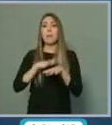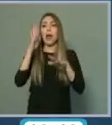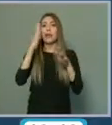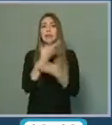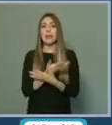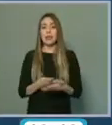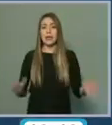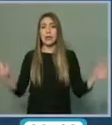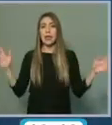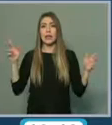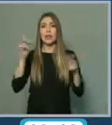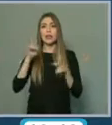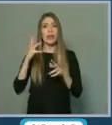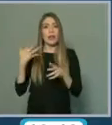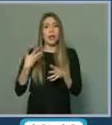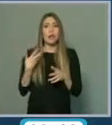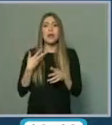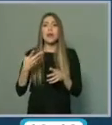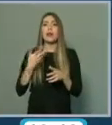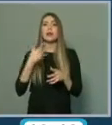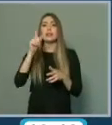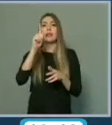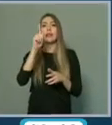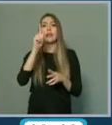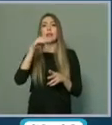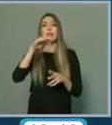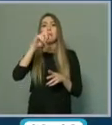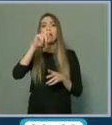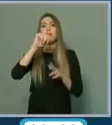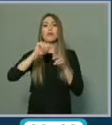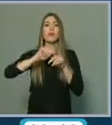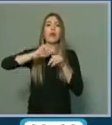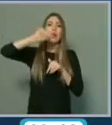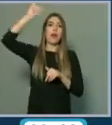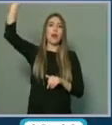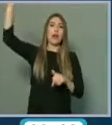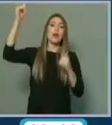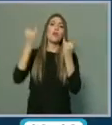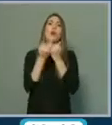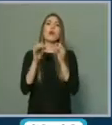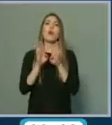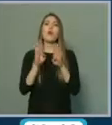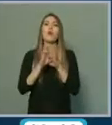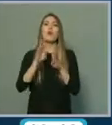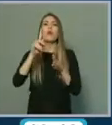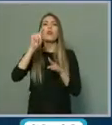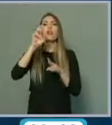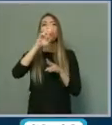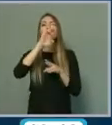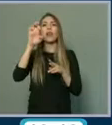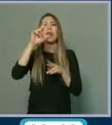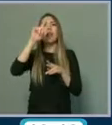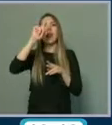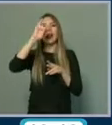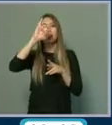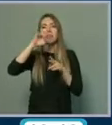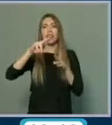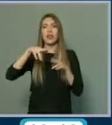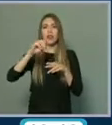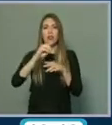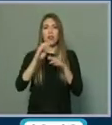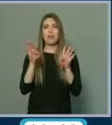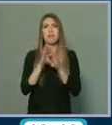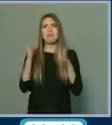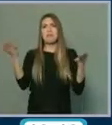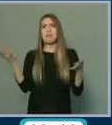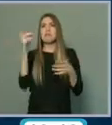tiene alrededor de 70 metros de altura, imagínense que es como una tercera parte de la Torre Latino. O sea, es como de 23 pisos o algo así, ¿no?